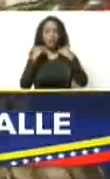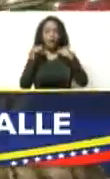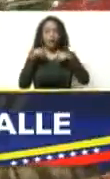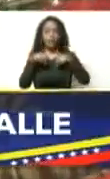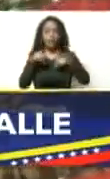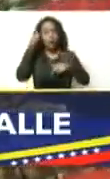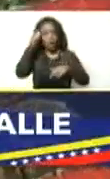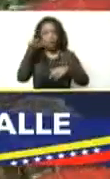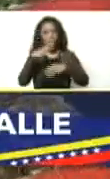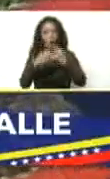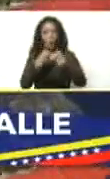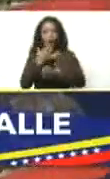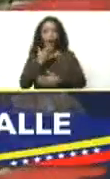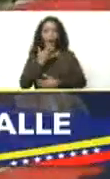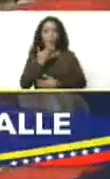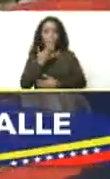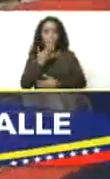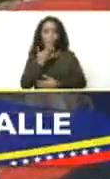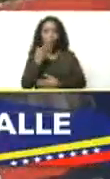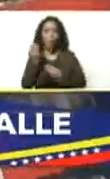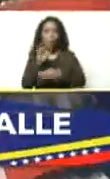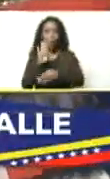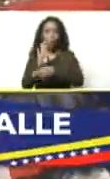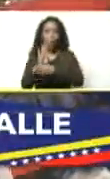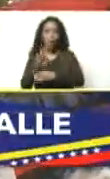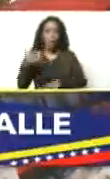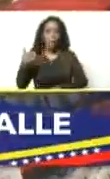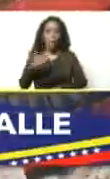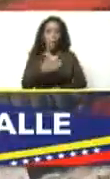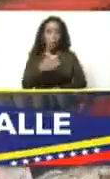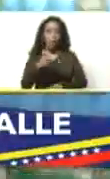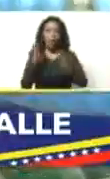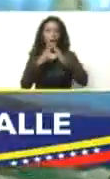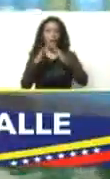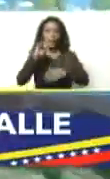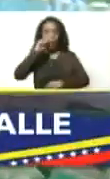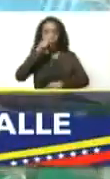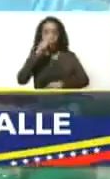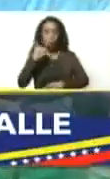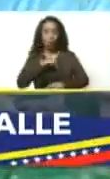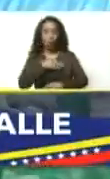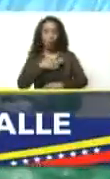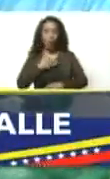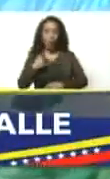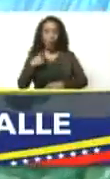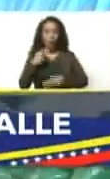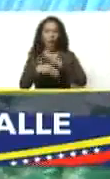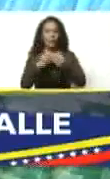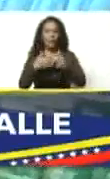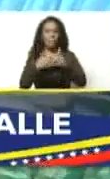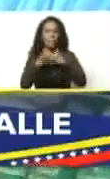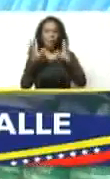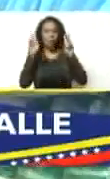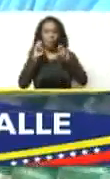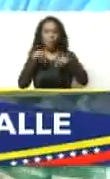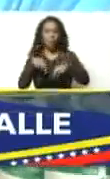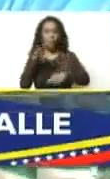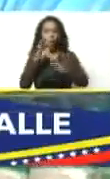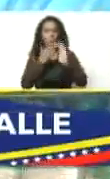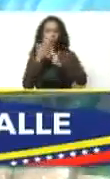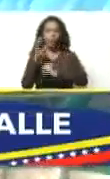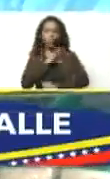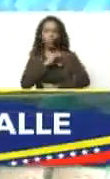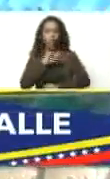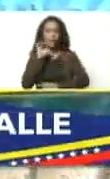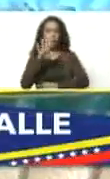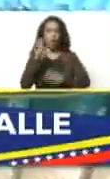ciudad, como por ejemplo puede ser la cría de tilapia, la Casa del Pollo que nosotros queremos inaugurar en nuestra comuna socialista 5